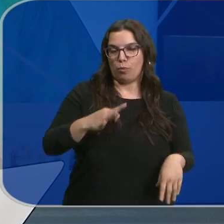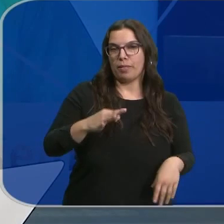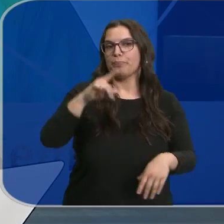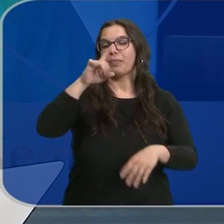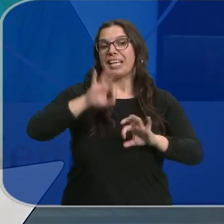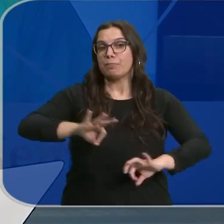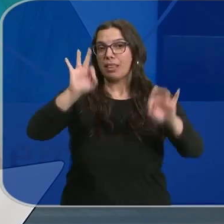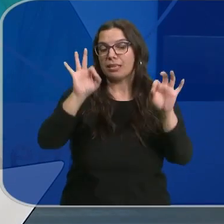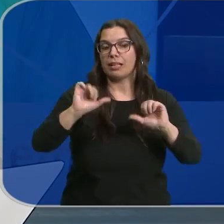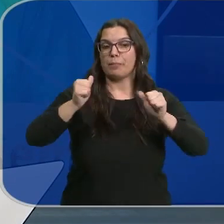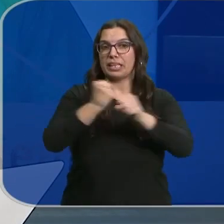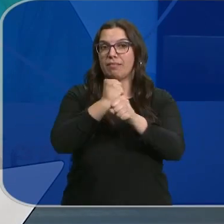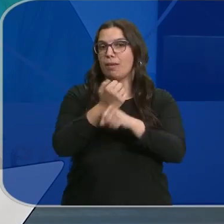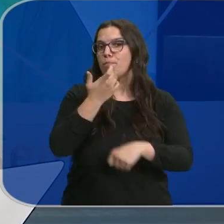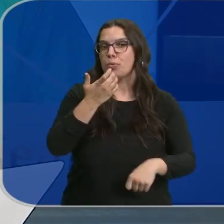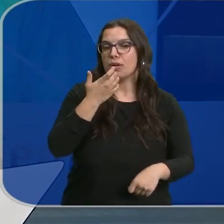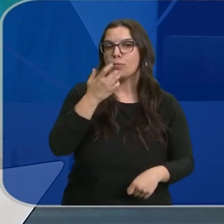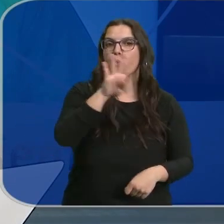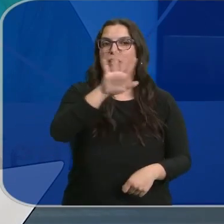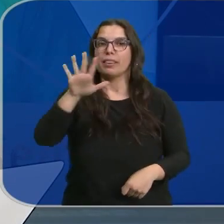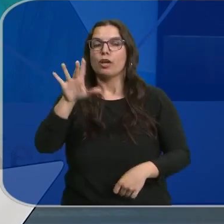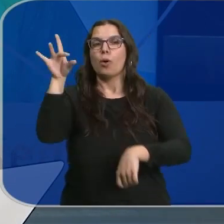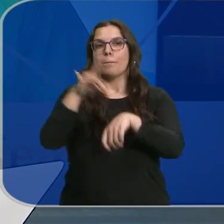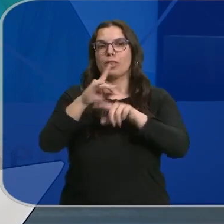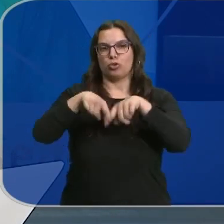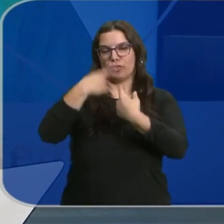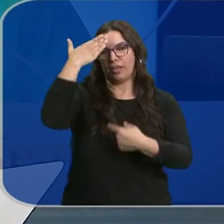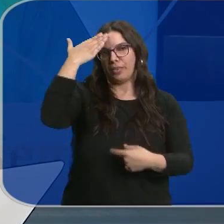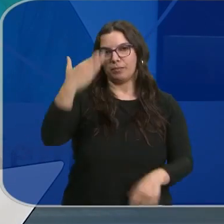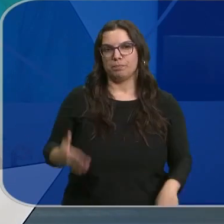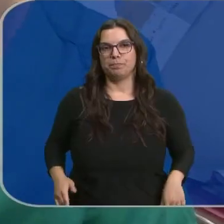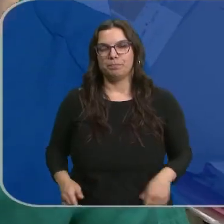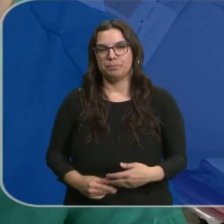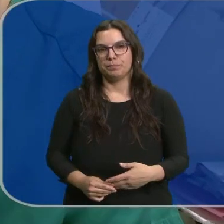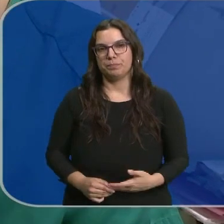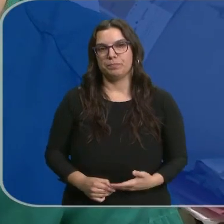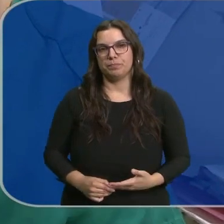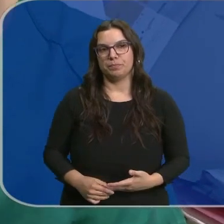esos especialistas que se incorporan a la plantilla de sanidad hay 45 médicos de familia.